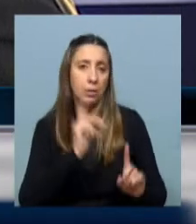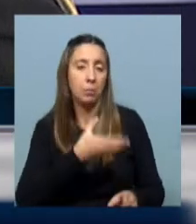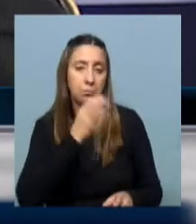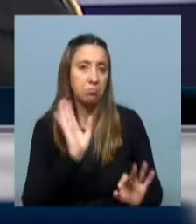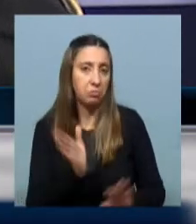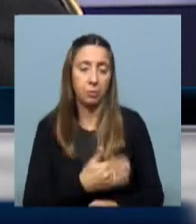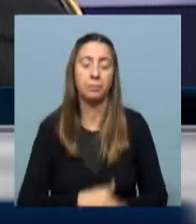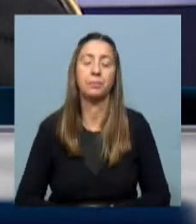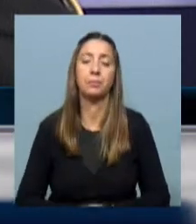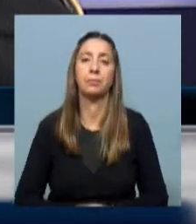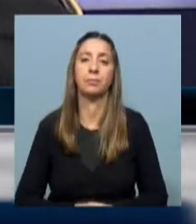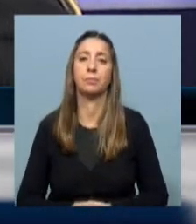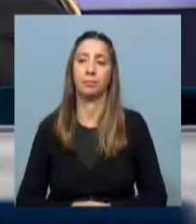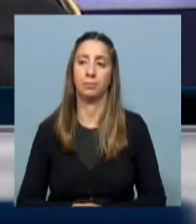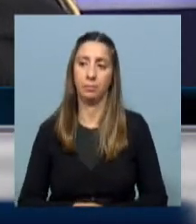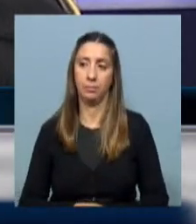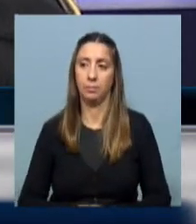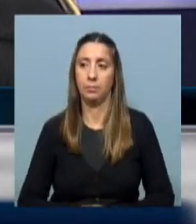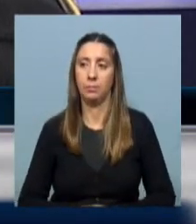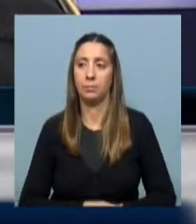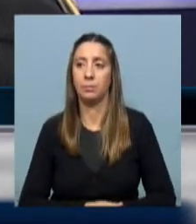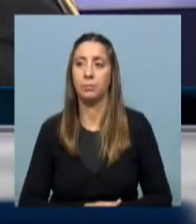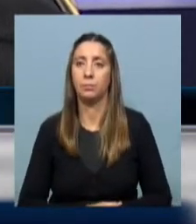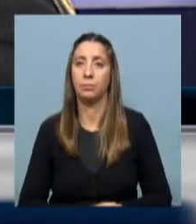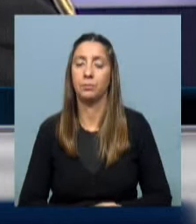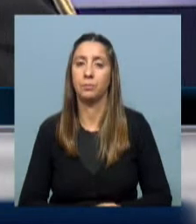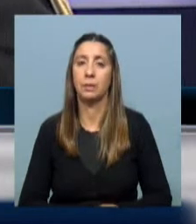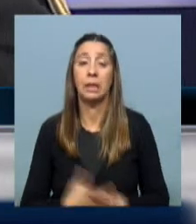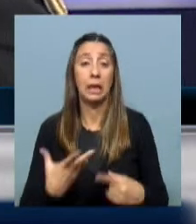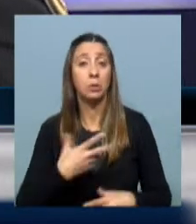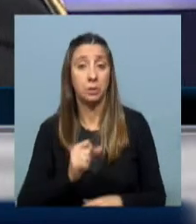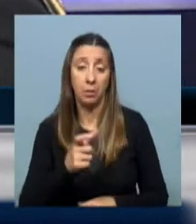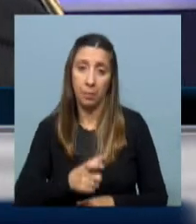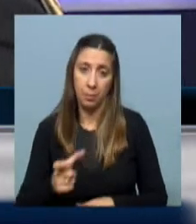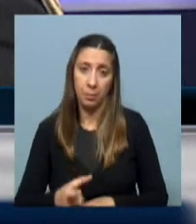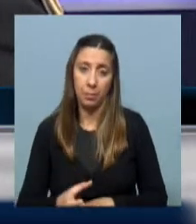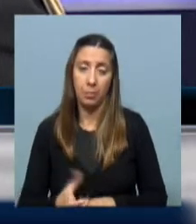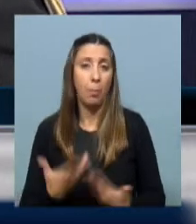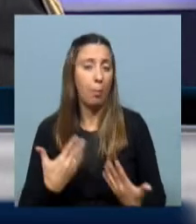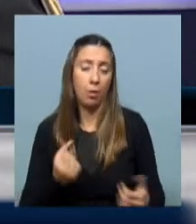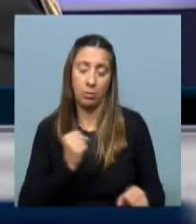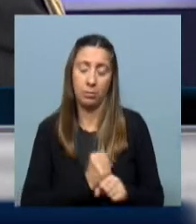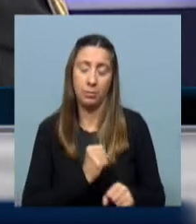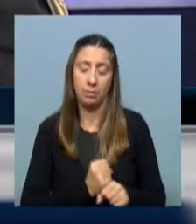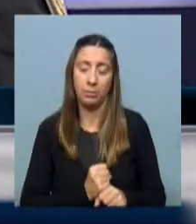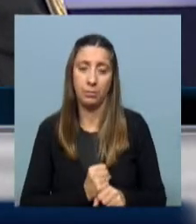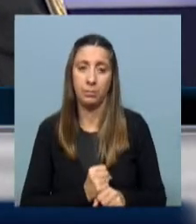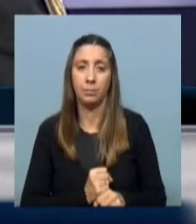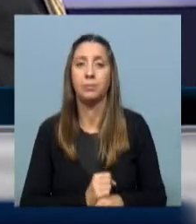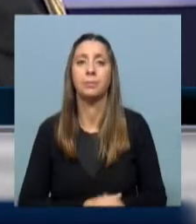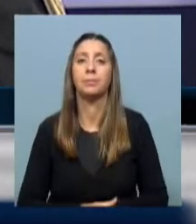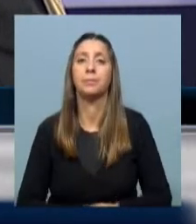tomaran. Entonces, al llevar esos elementos entorpecían también el trabajo. Entonces, lo